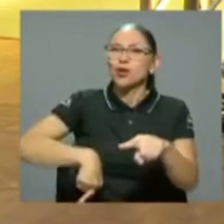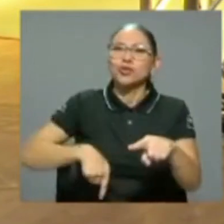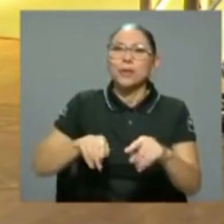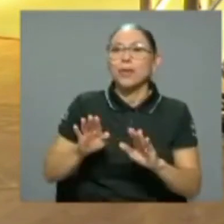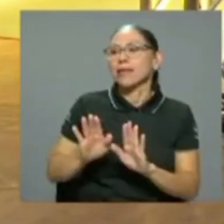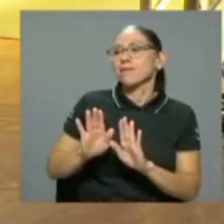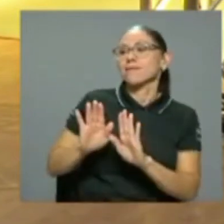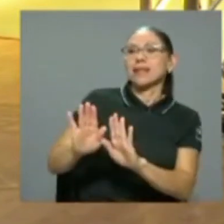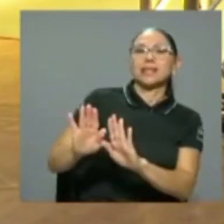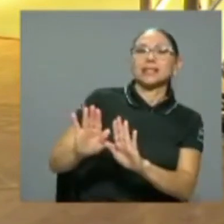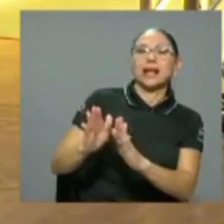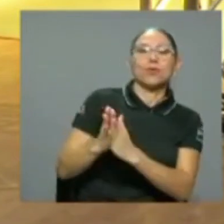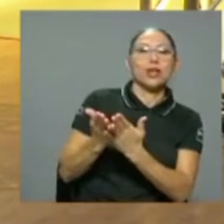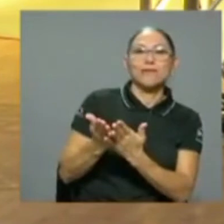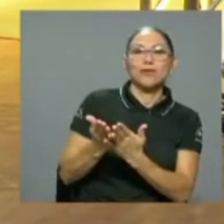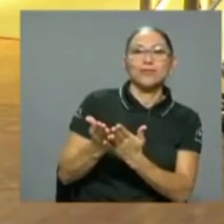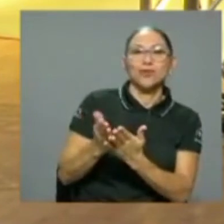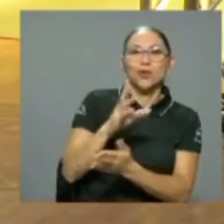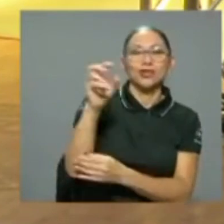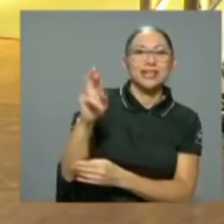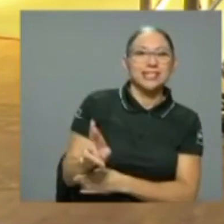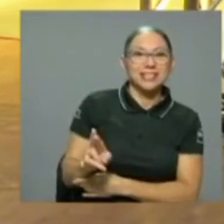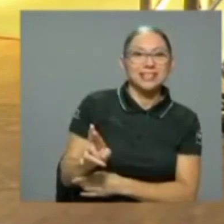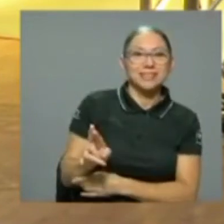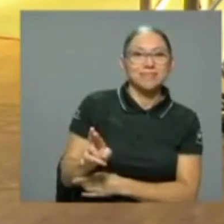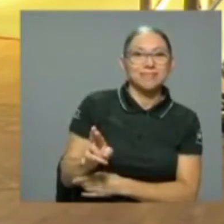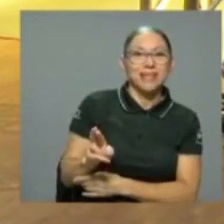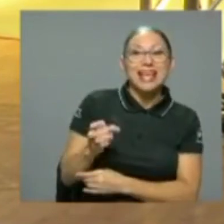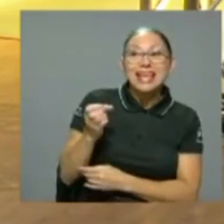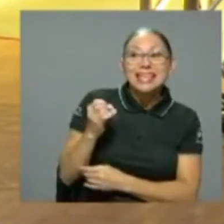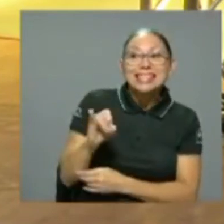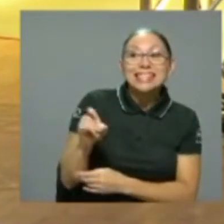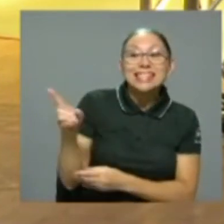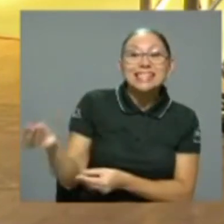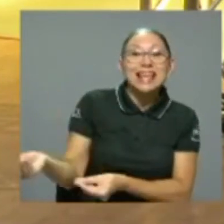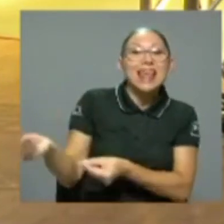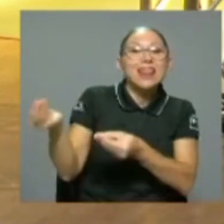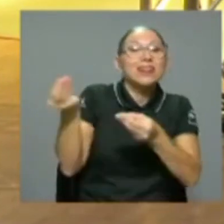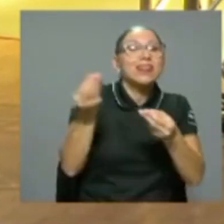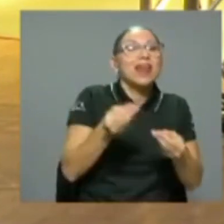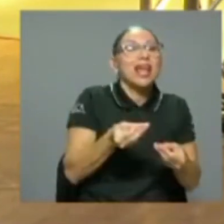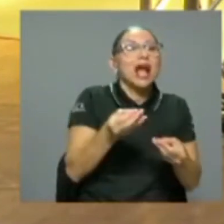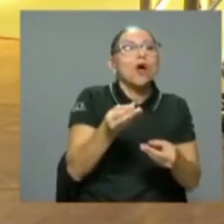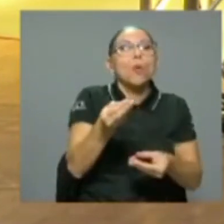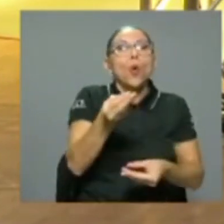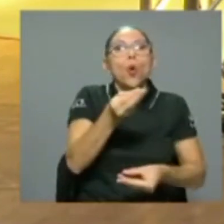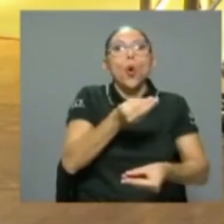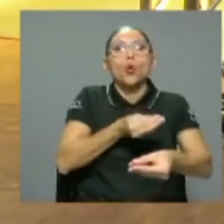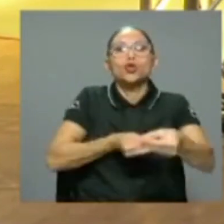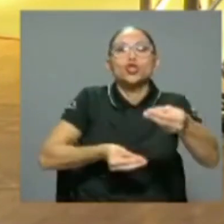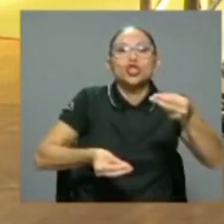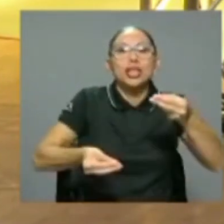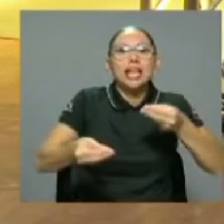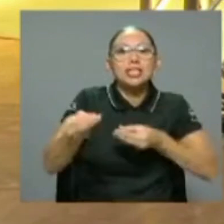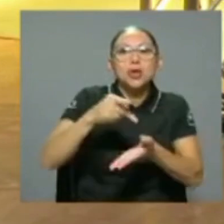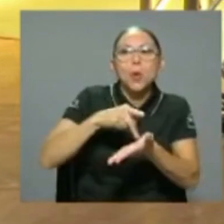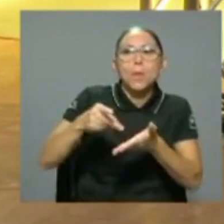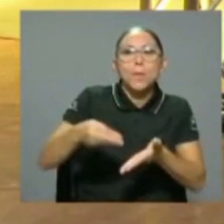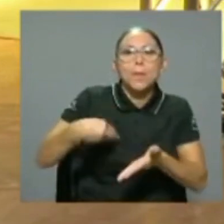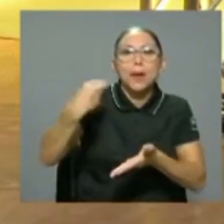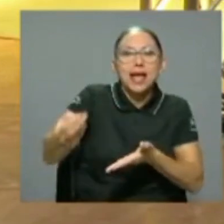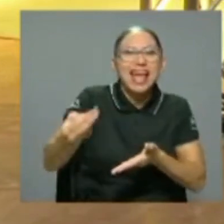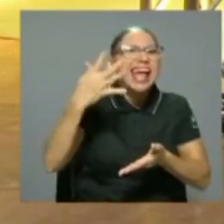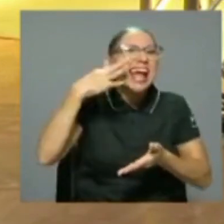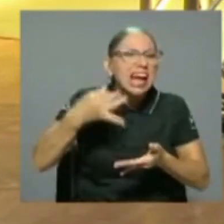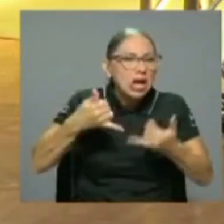un libro costarricense si se entrega en consignación. Eso creo que sigue vigente. Ese es el esquema.